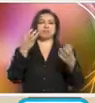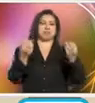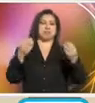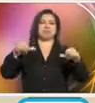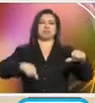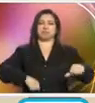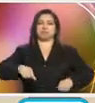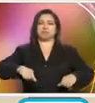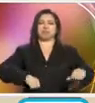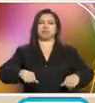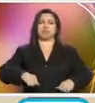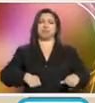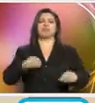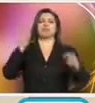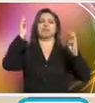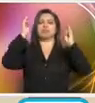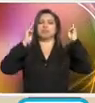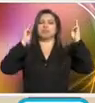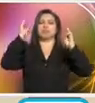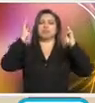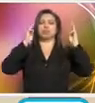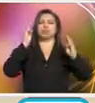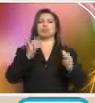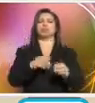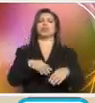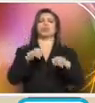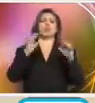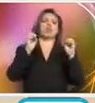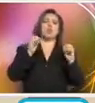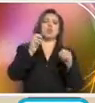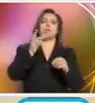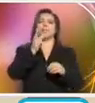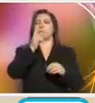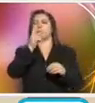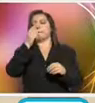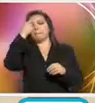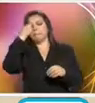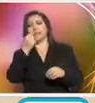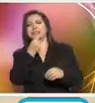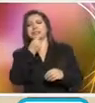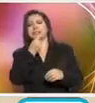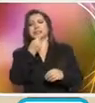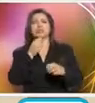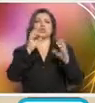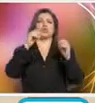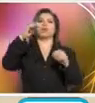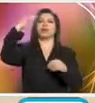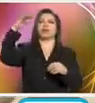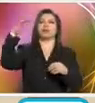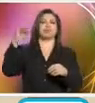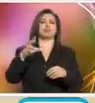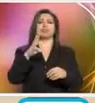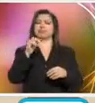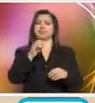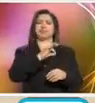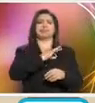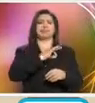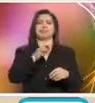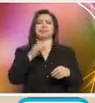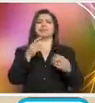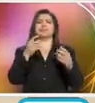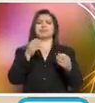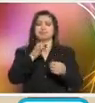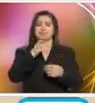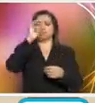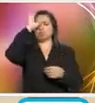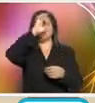además museos que no estén exclusivamente dedicados o a niños o a adultos, sino museos que nos permiten conocer muy distintos aspectos de